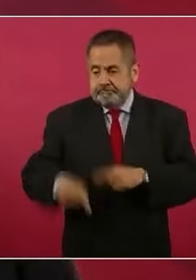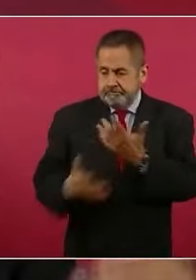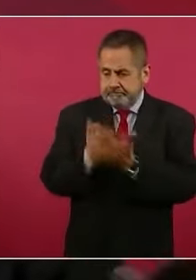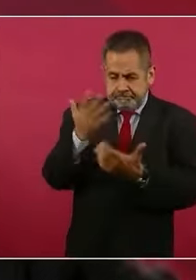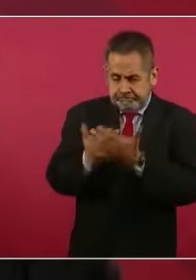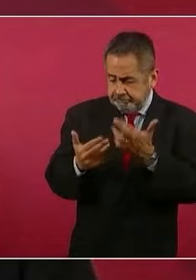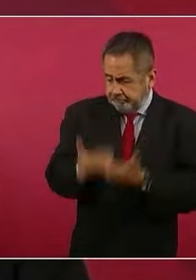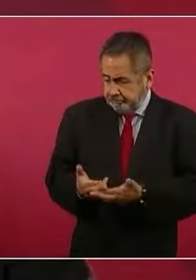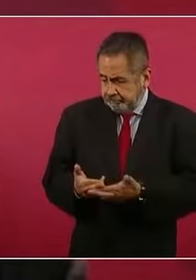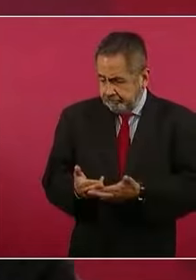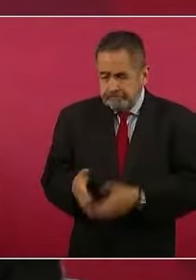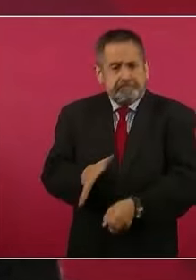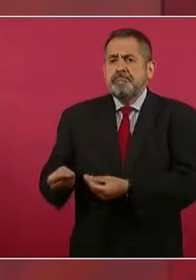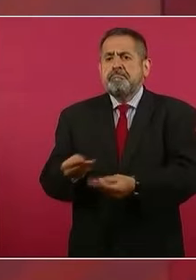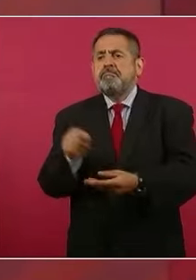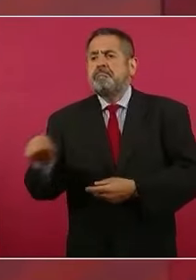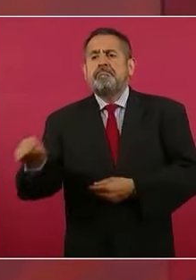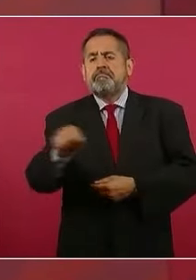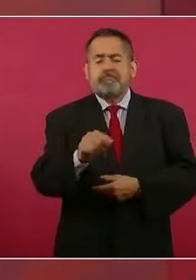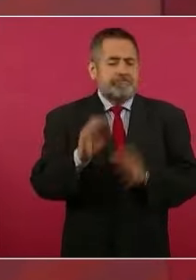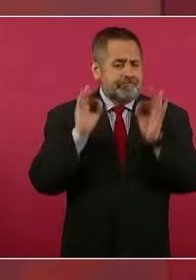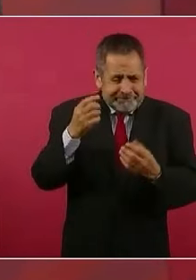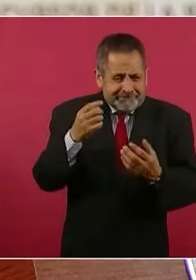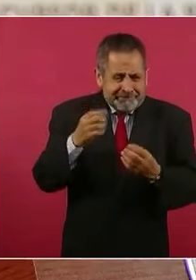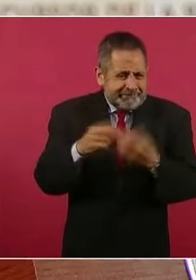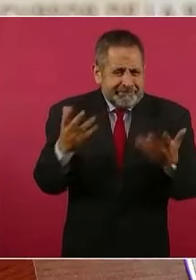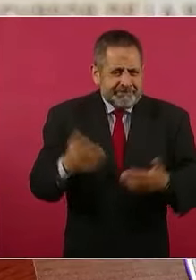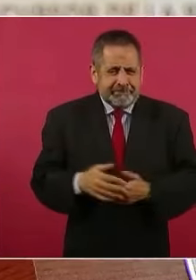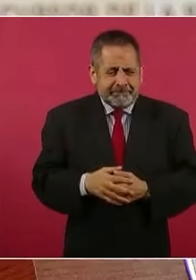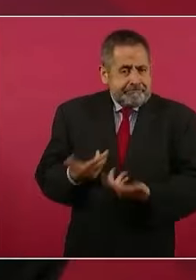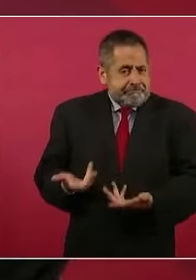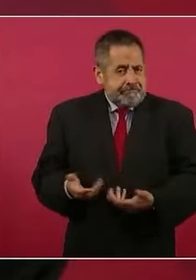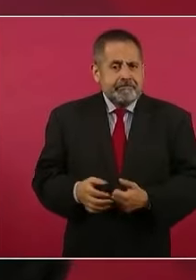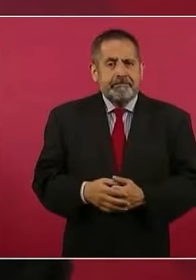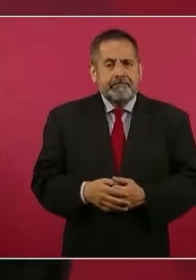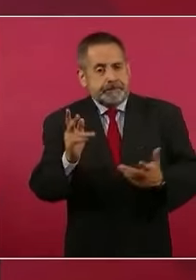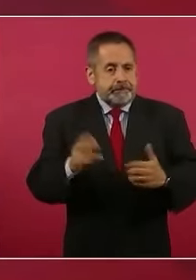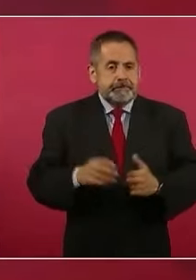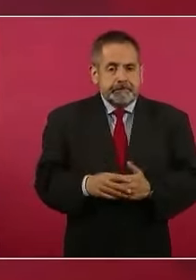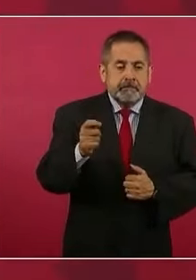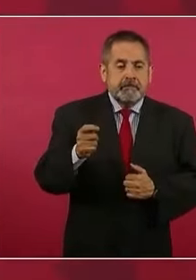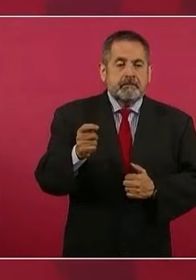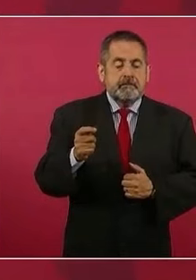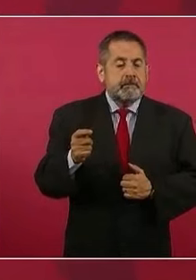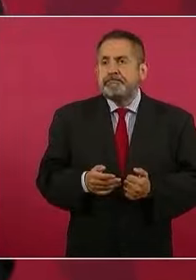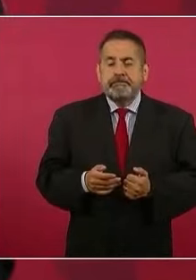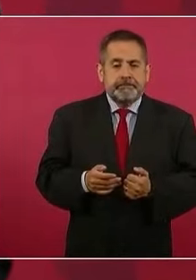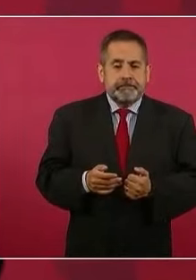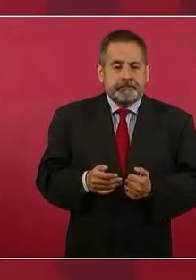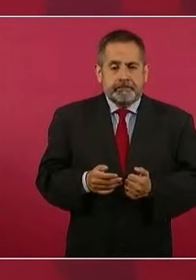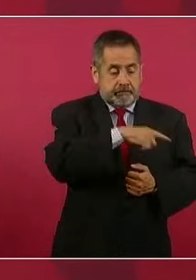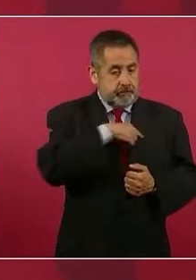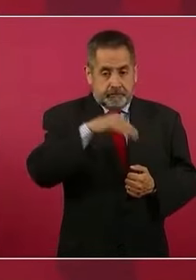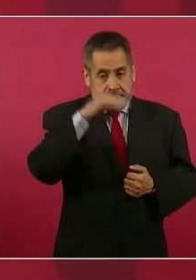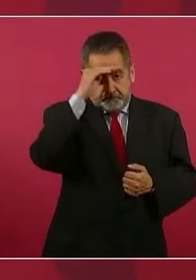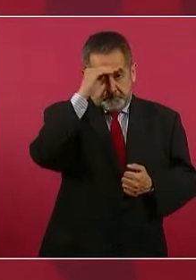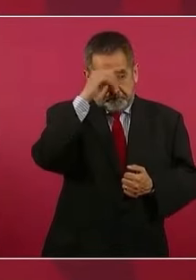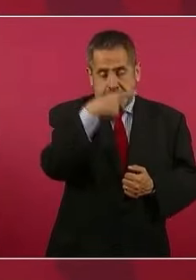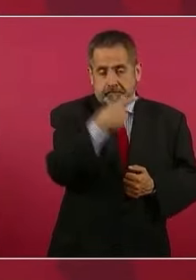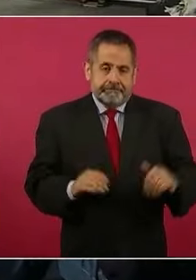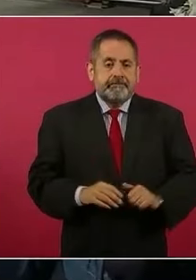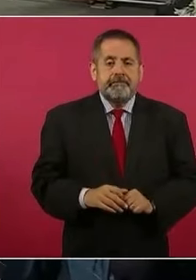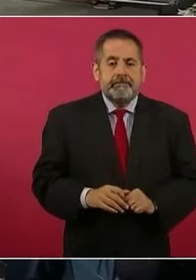pues nos ahorramos los fletes. Ese juicio práctico, de sentido común. Pero esto no era parte de la